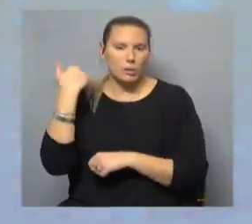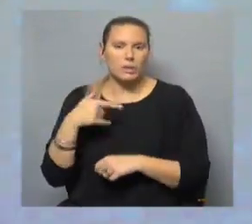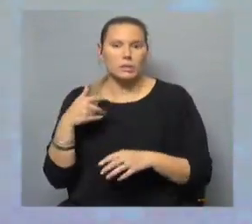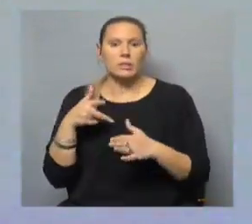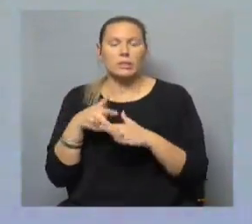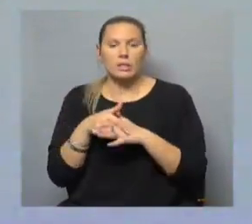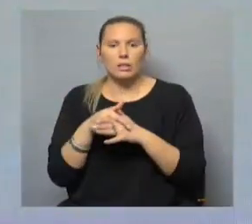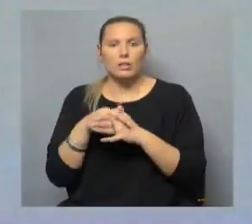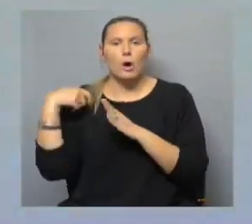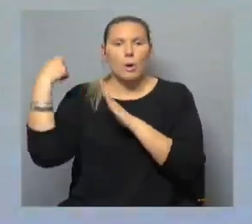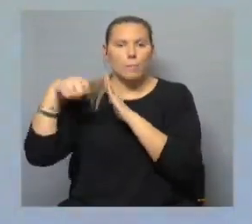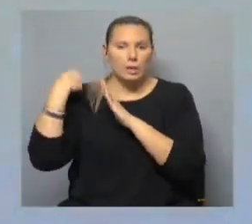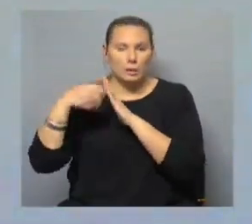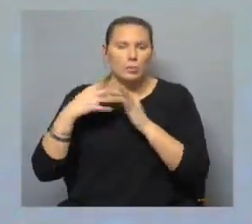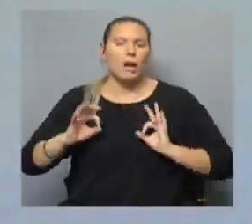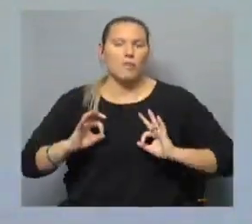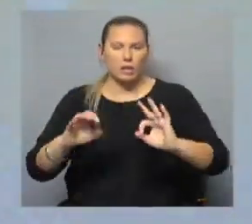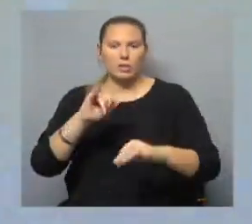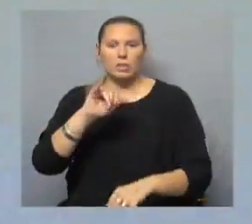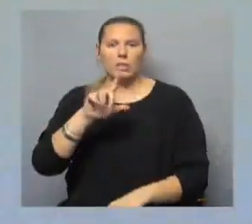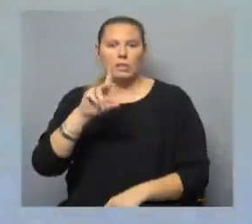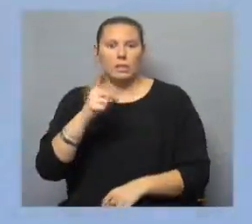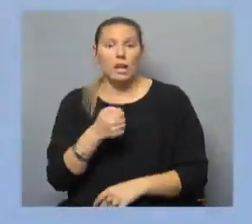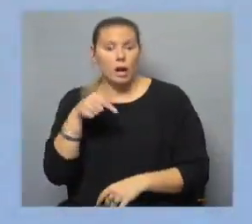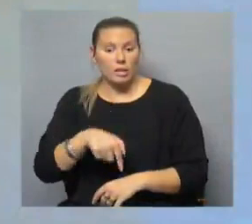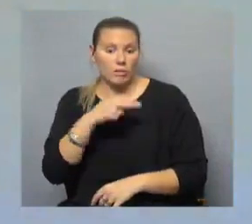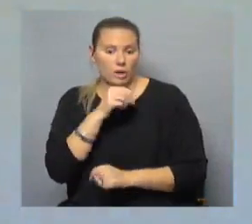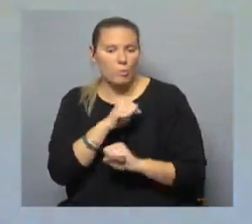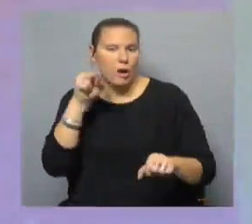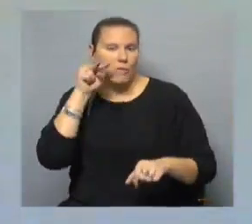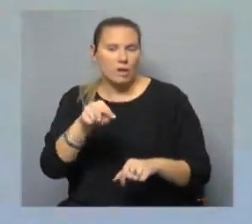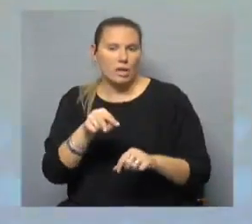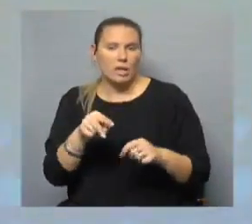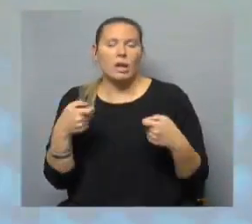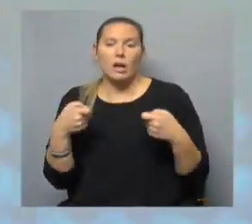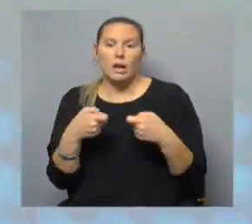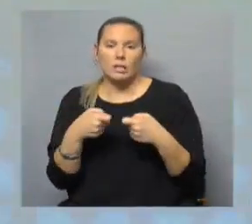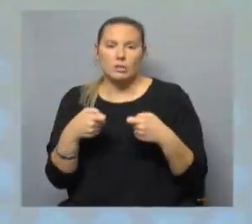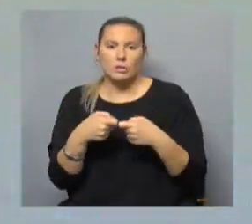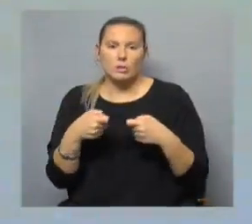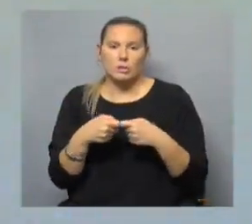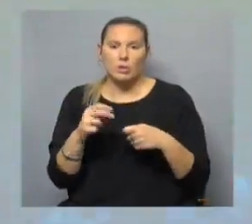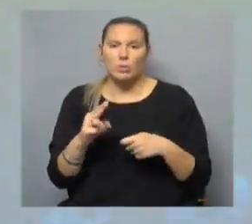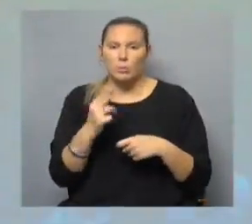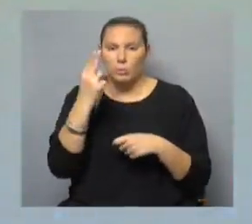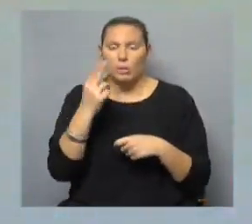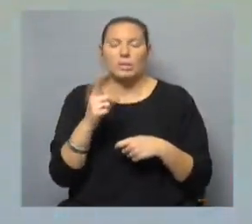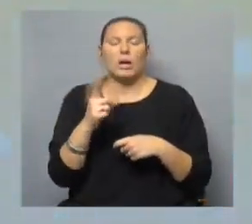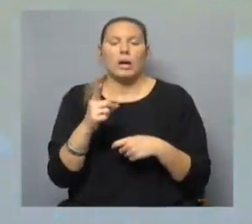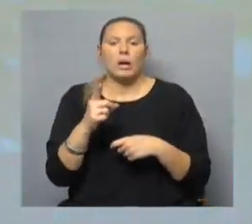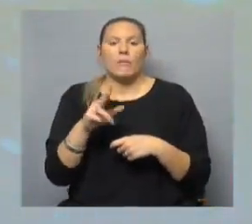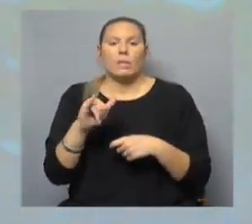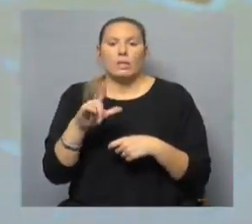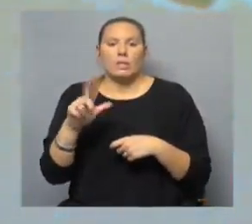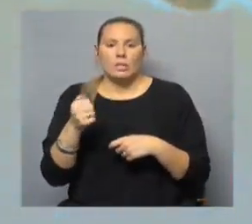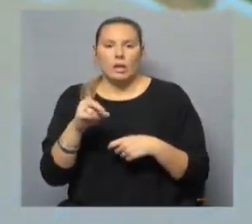película Las Vacaciones de Hilda, que van a tener la oportunidad de verla este viernes en la Sociedad Urbana Villa Dolores. Y bueno, vamos a